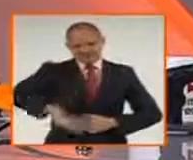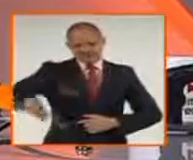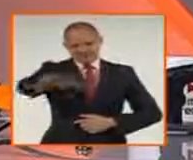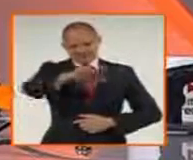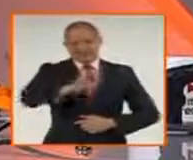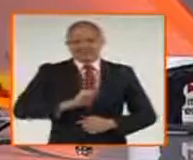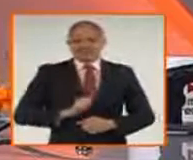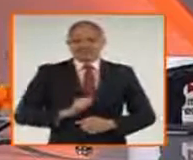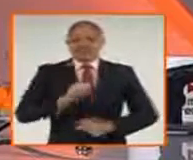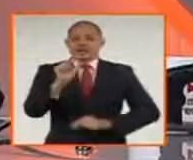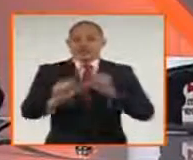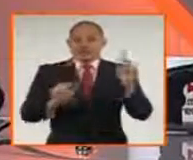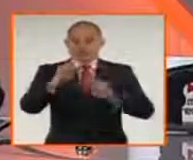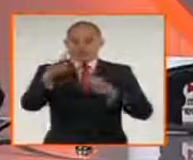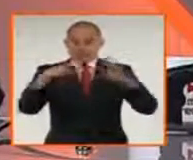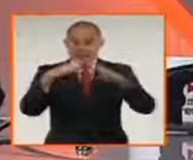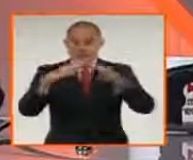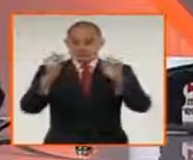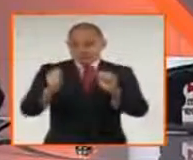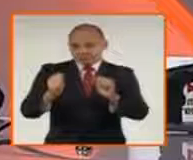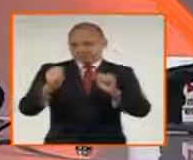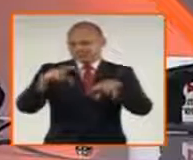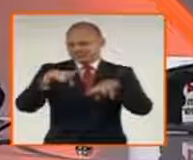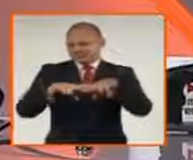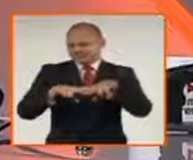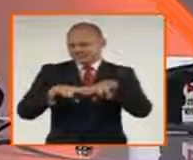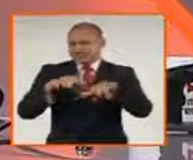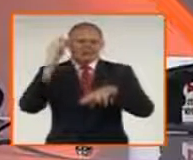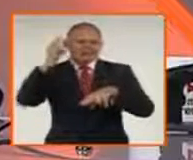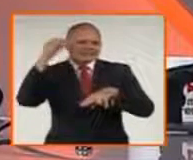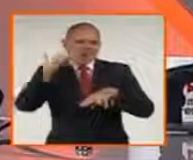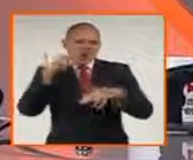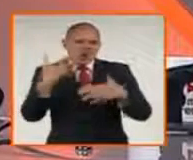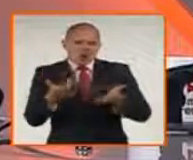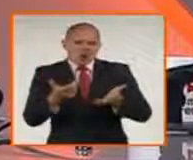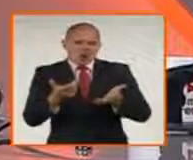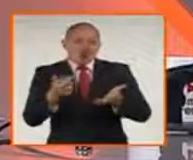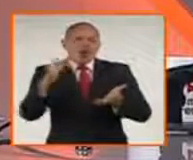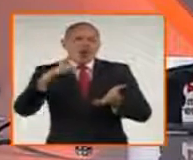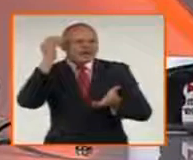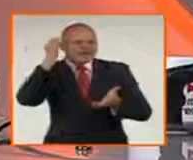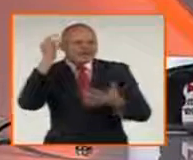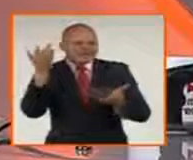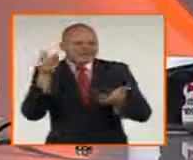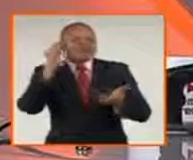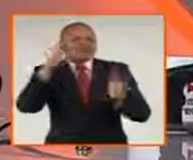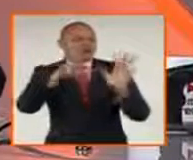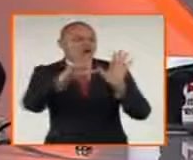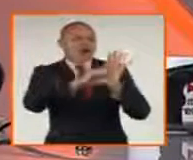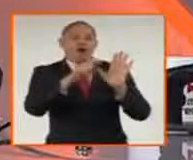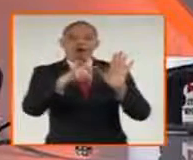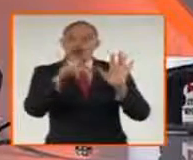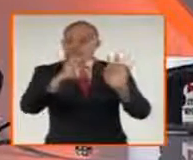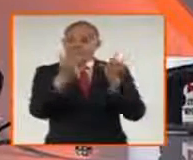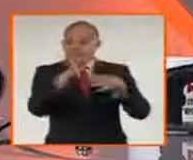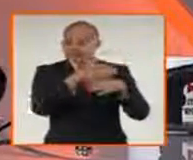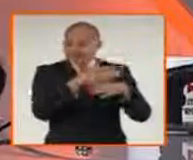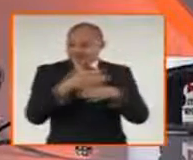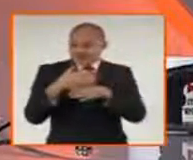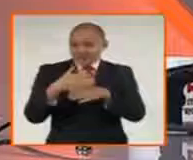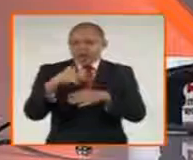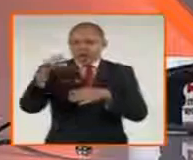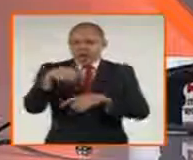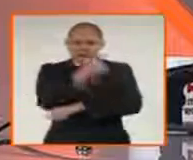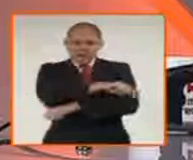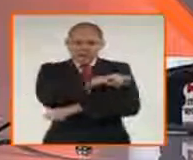esta hora están interesados en acercarse a un tema que ha centrado el interés de la población cubana en las últimas horas de manera muy especial,